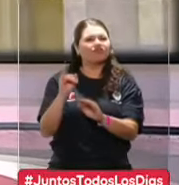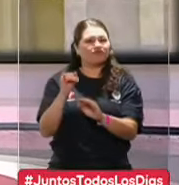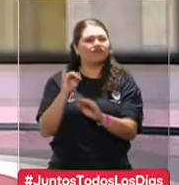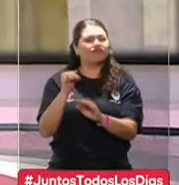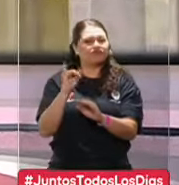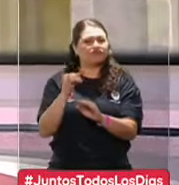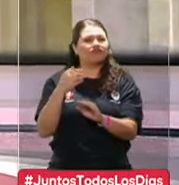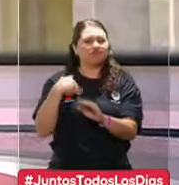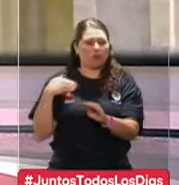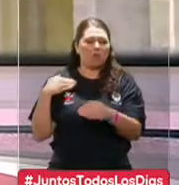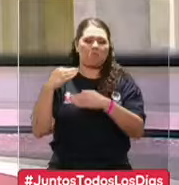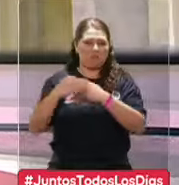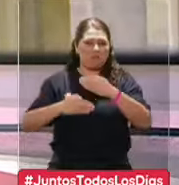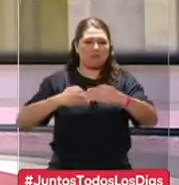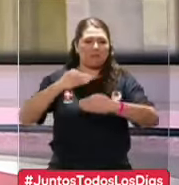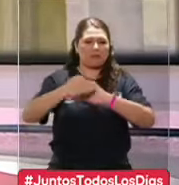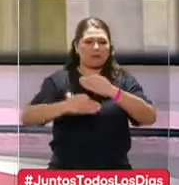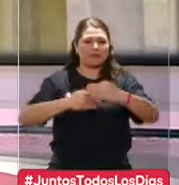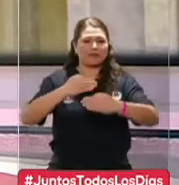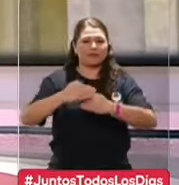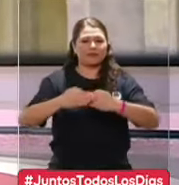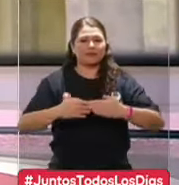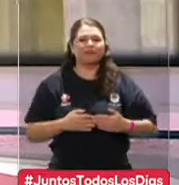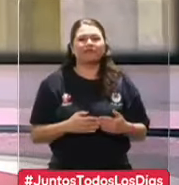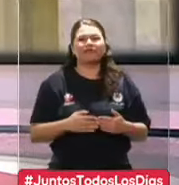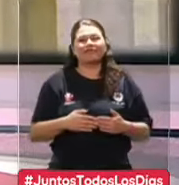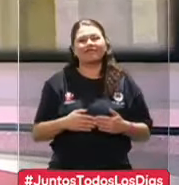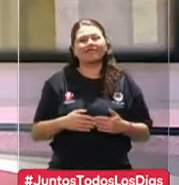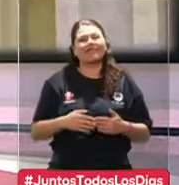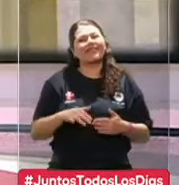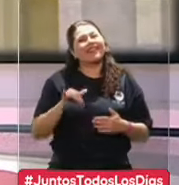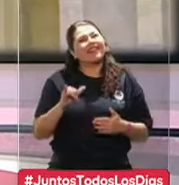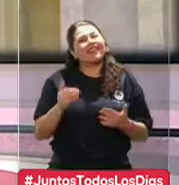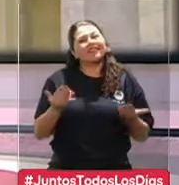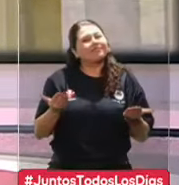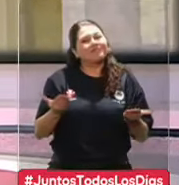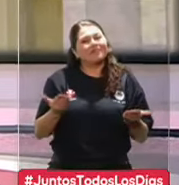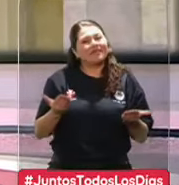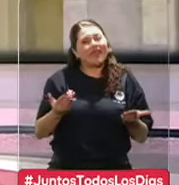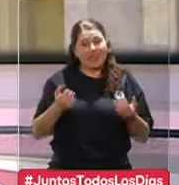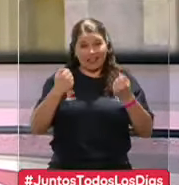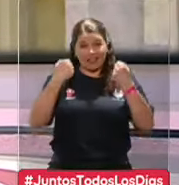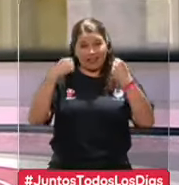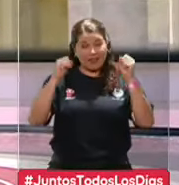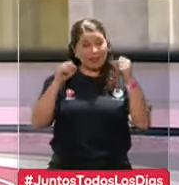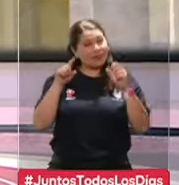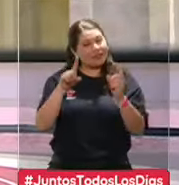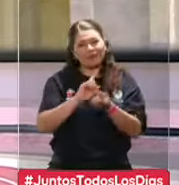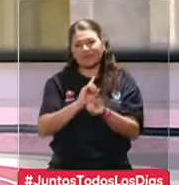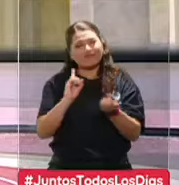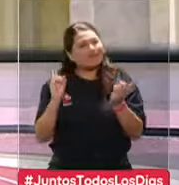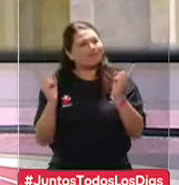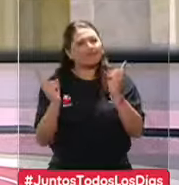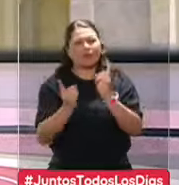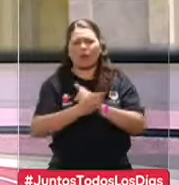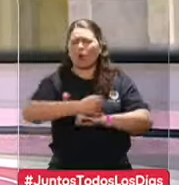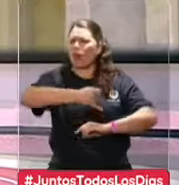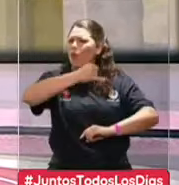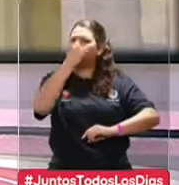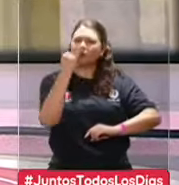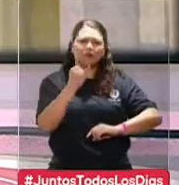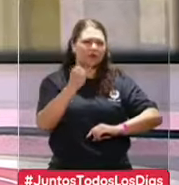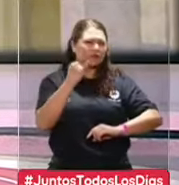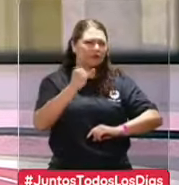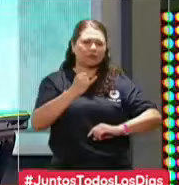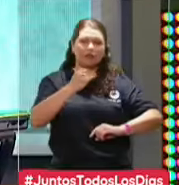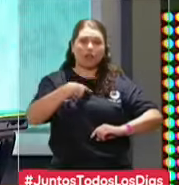Sí. ¿Y el deporte te ha transformado? Sí, definitivamente. Como decía yo